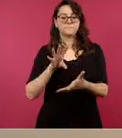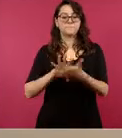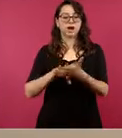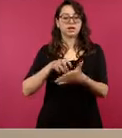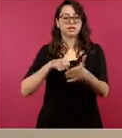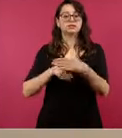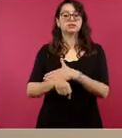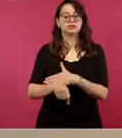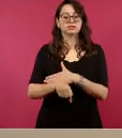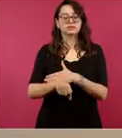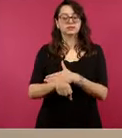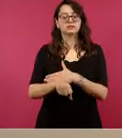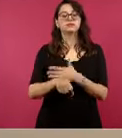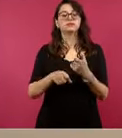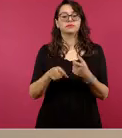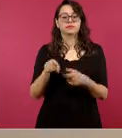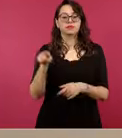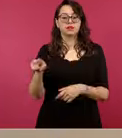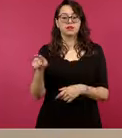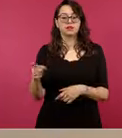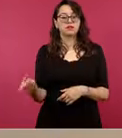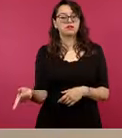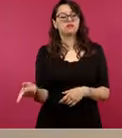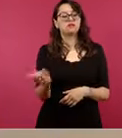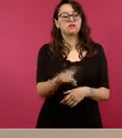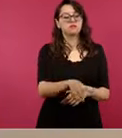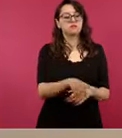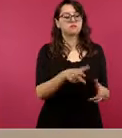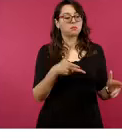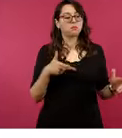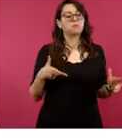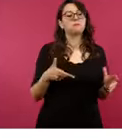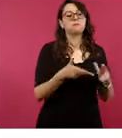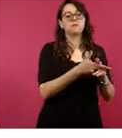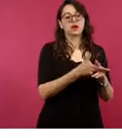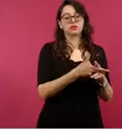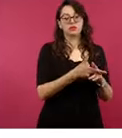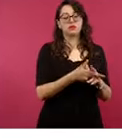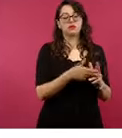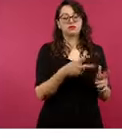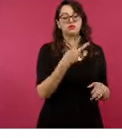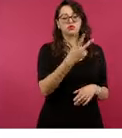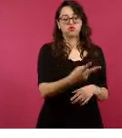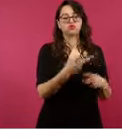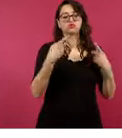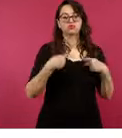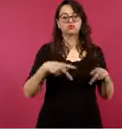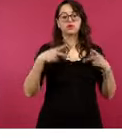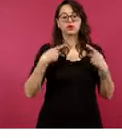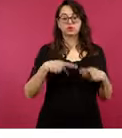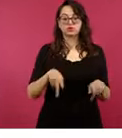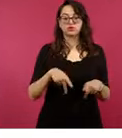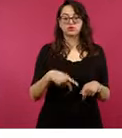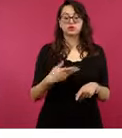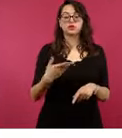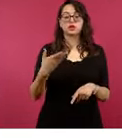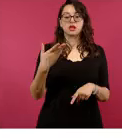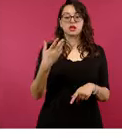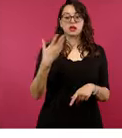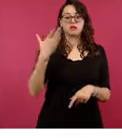México por el delito de homicidio de una persona y tentativa de homicidio en agravio de otras dos, esto el